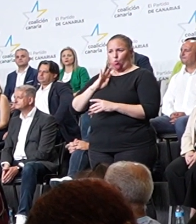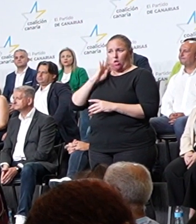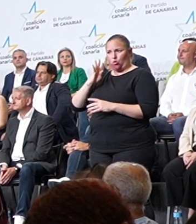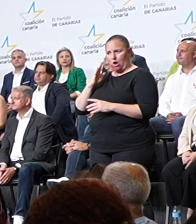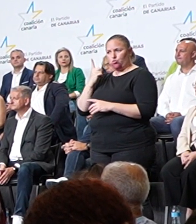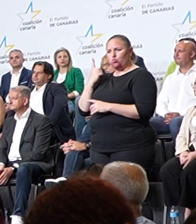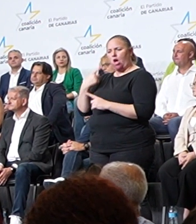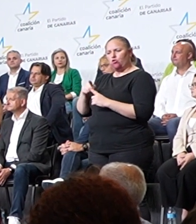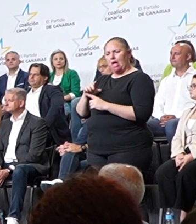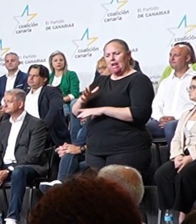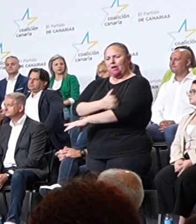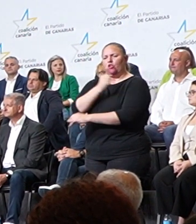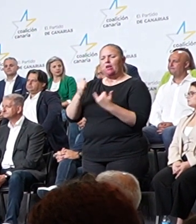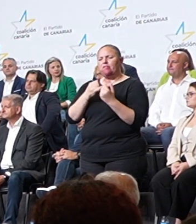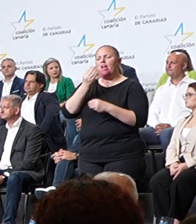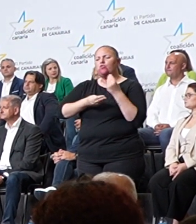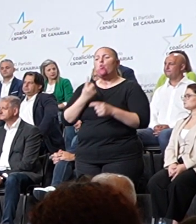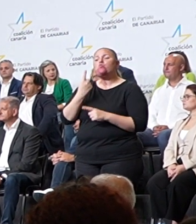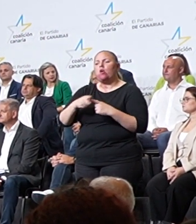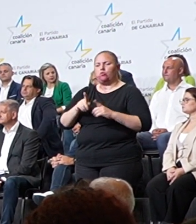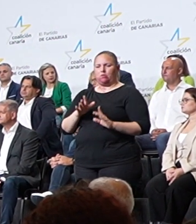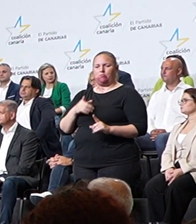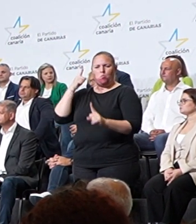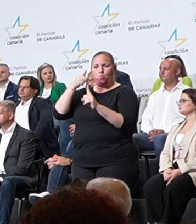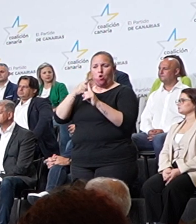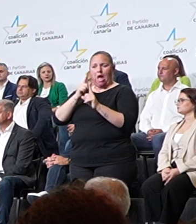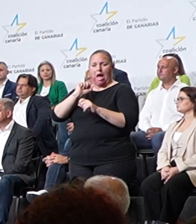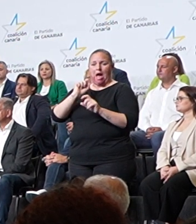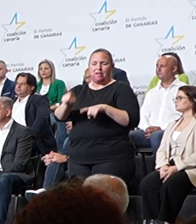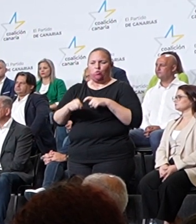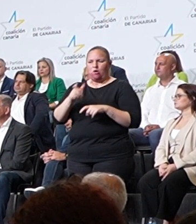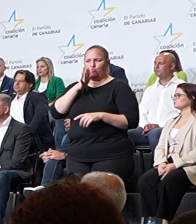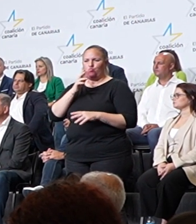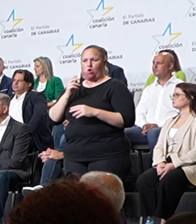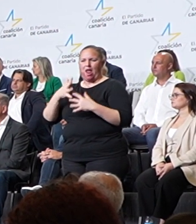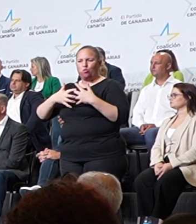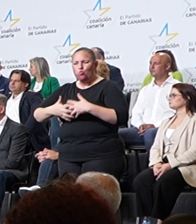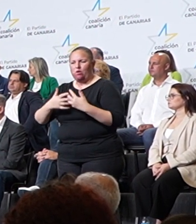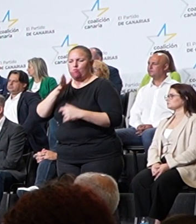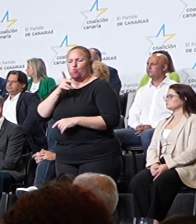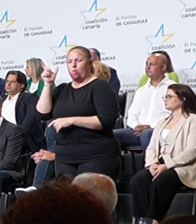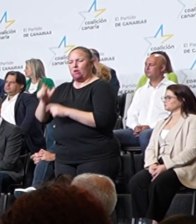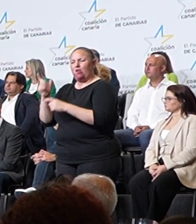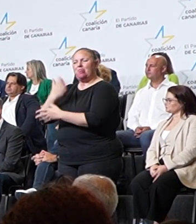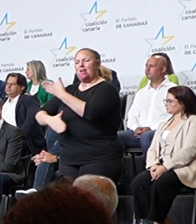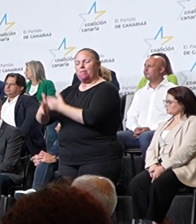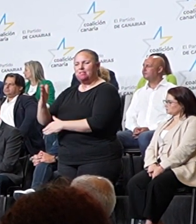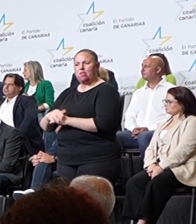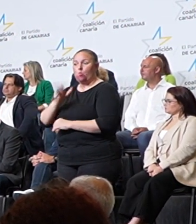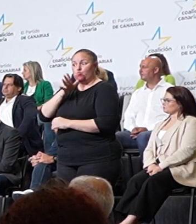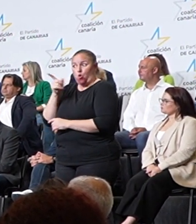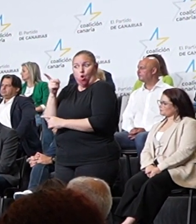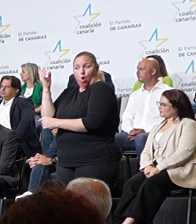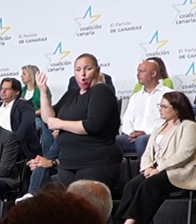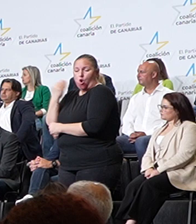4 años el Cabildo de Tenerife. Por la agricultura, por la industria, por las personas con discapacidad, por los jóvenes.